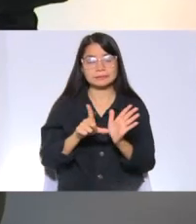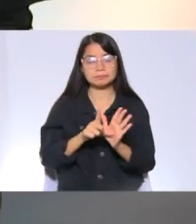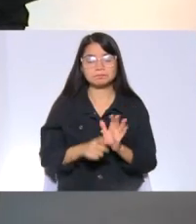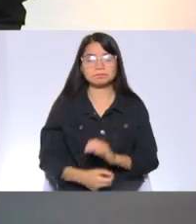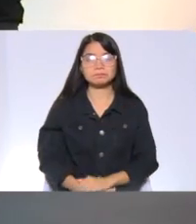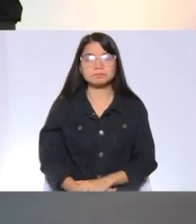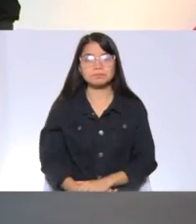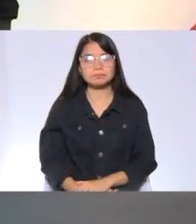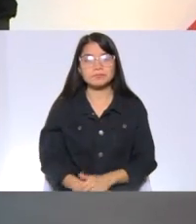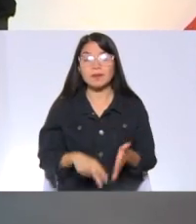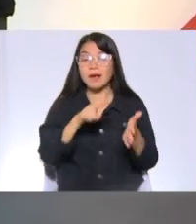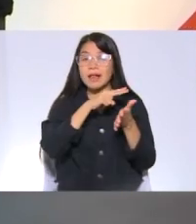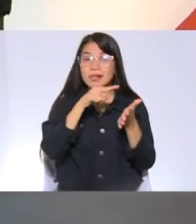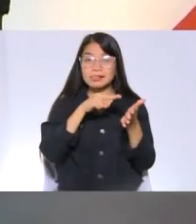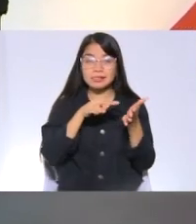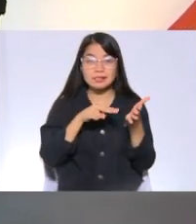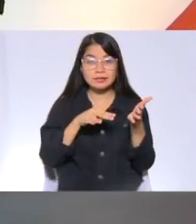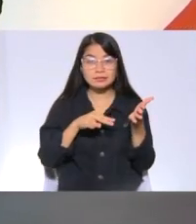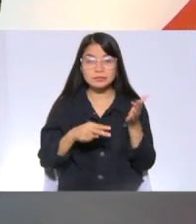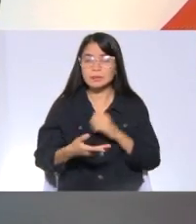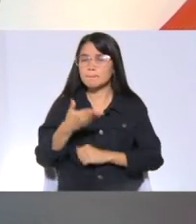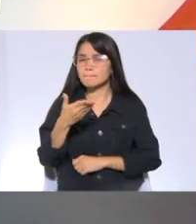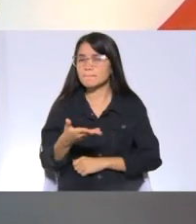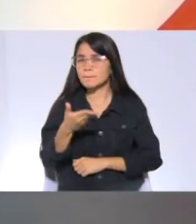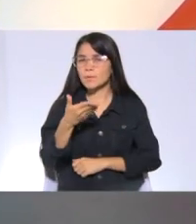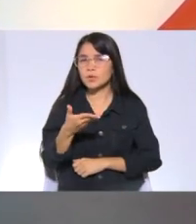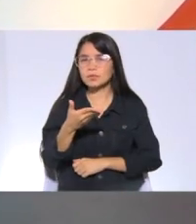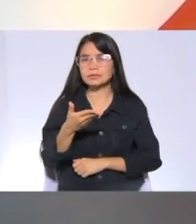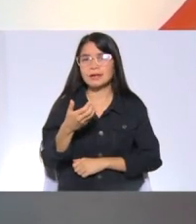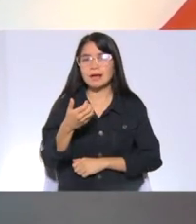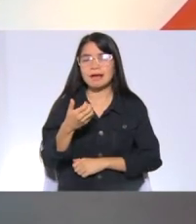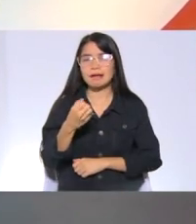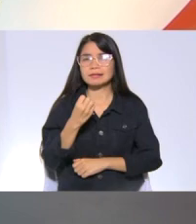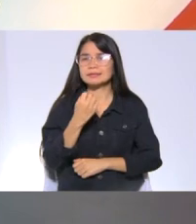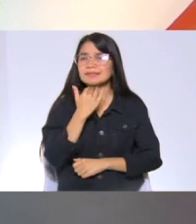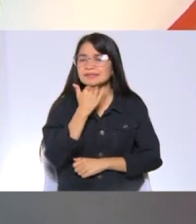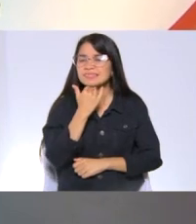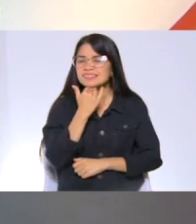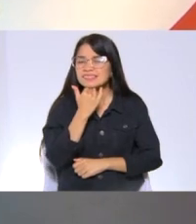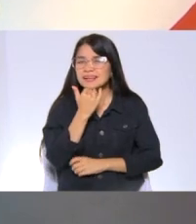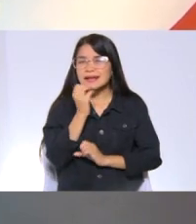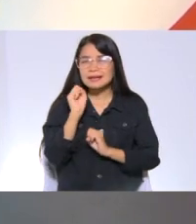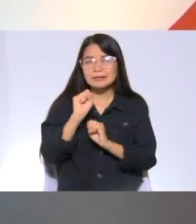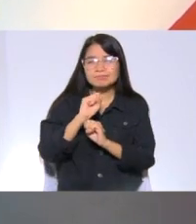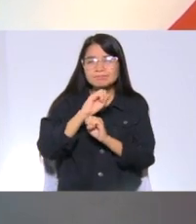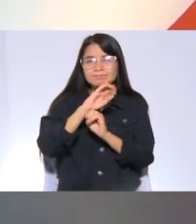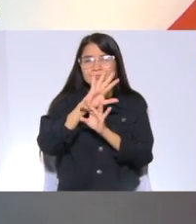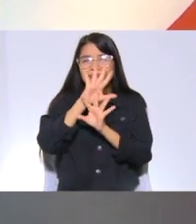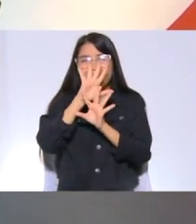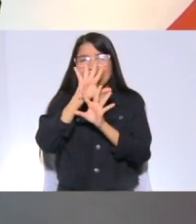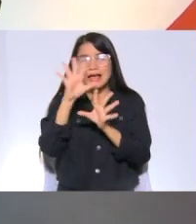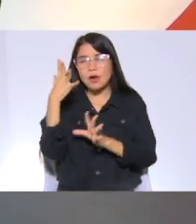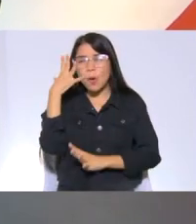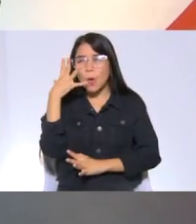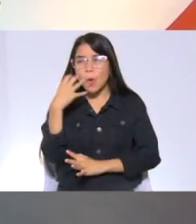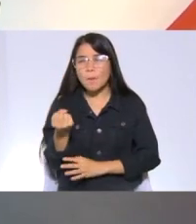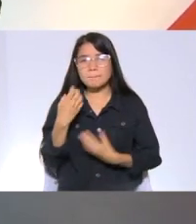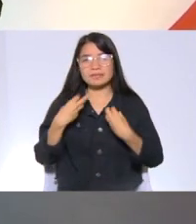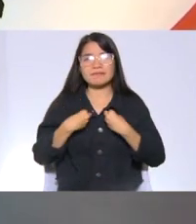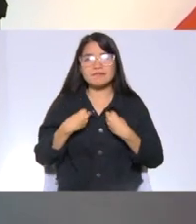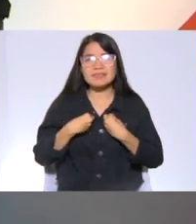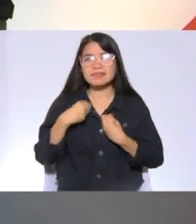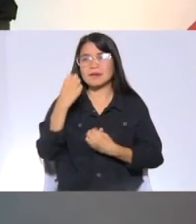Definitivamente que la lectura nos acerca a la comprensión de nuestras vidas, del mundo, a la interpretación y por supuesto a querer más,